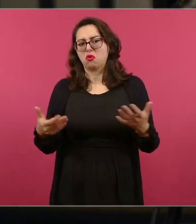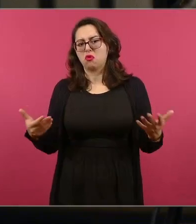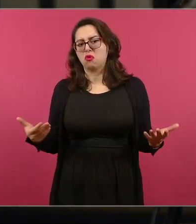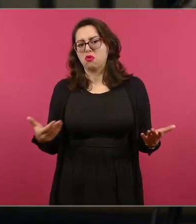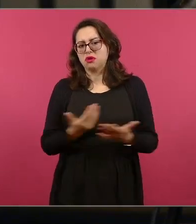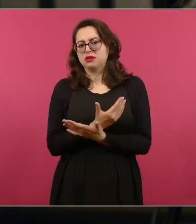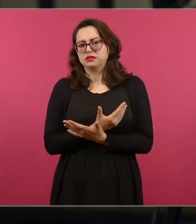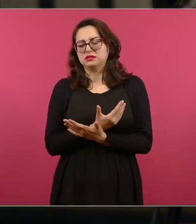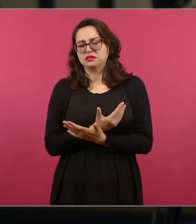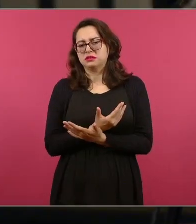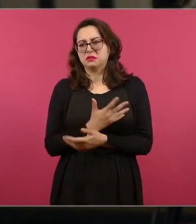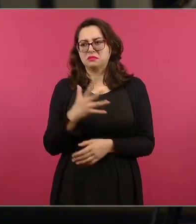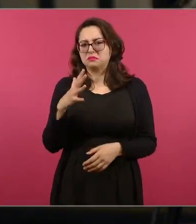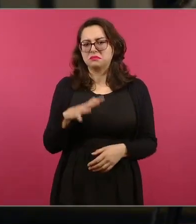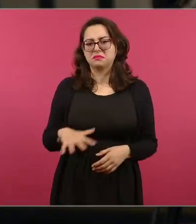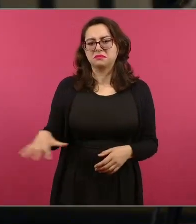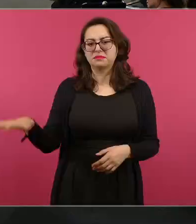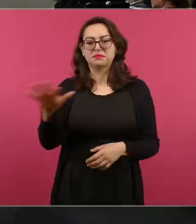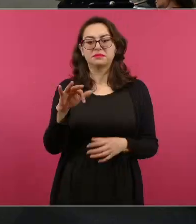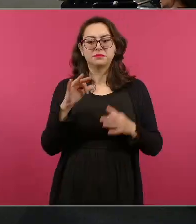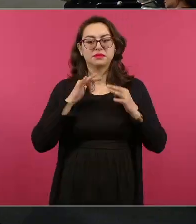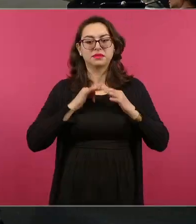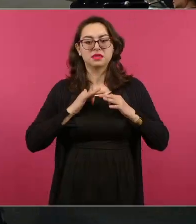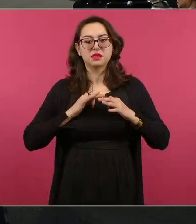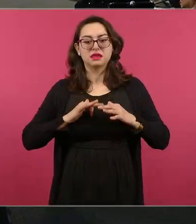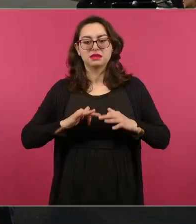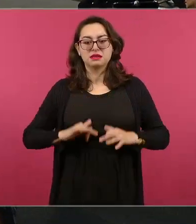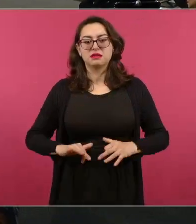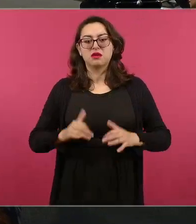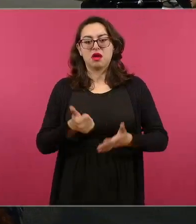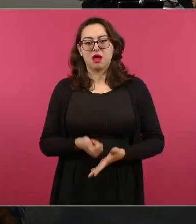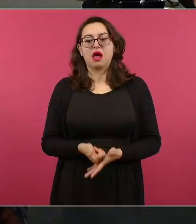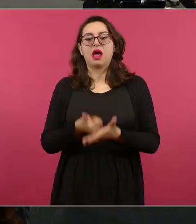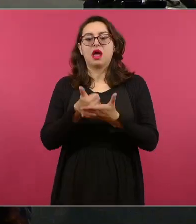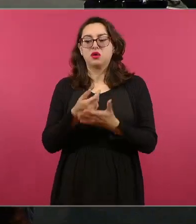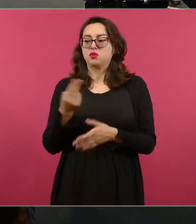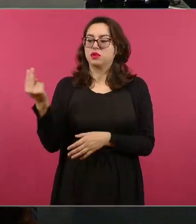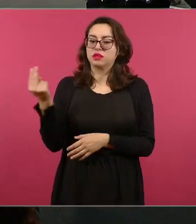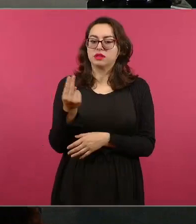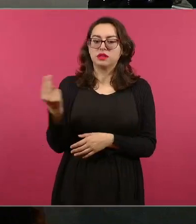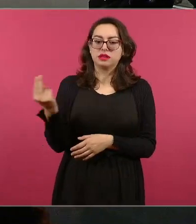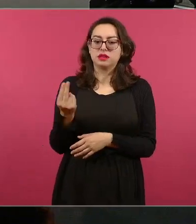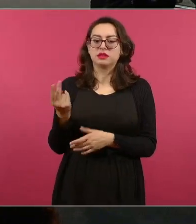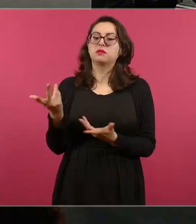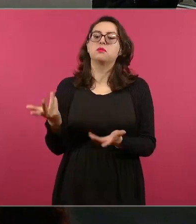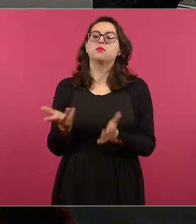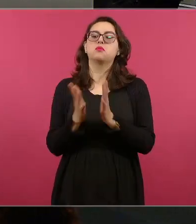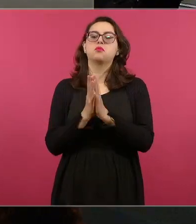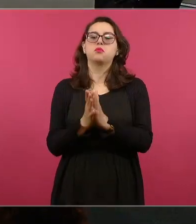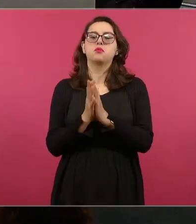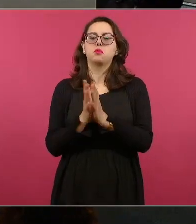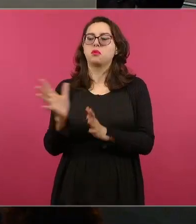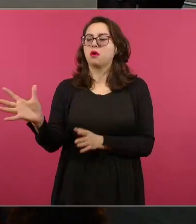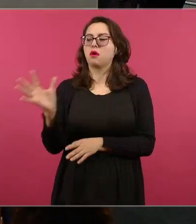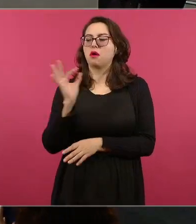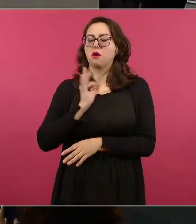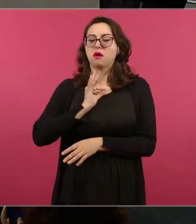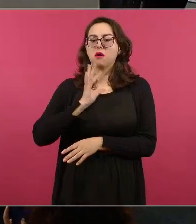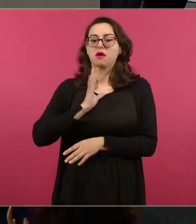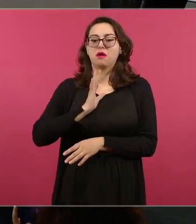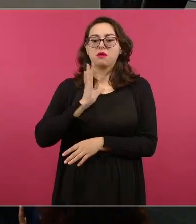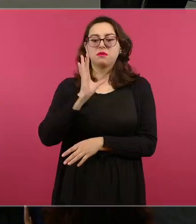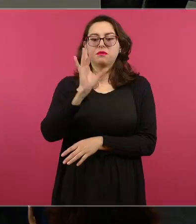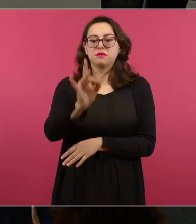los jóvenes necesitan ayuda. Me lo pidieron, que le pidiera a usted si se puede o cómo ayudarlos para tener